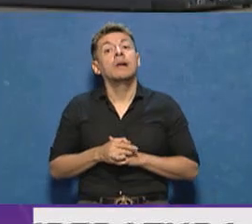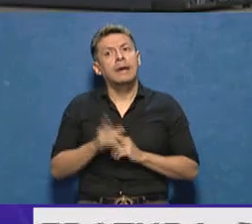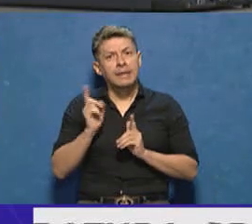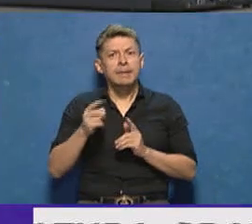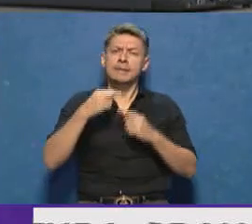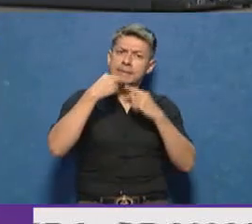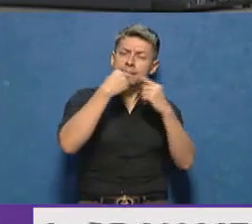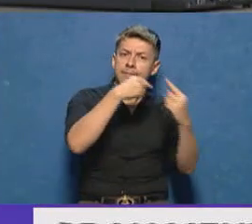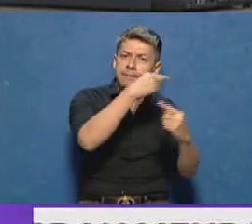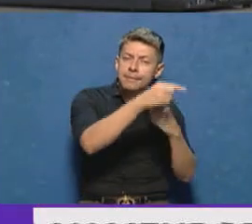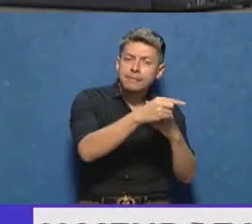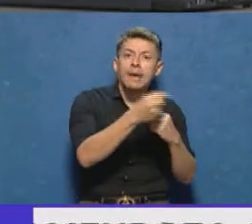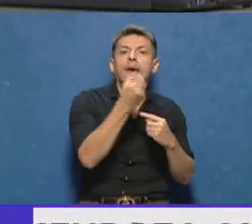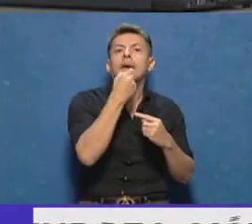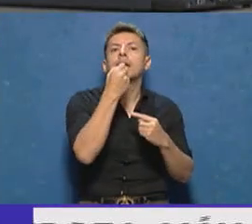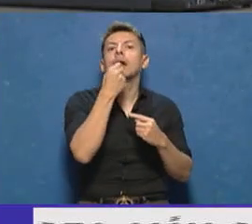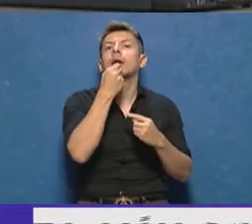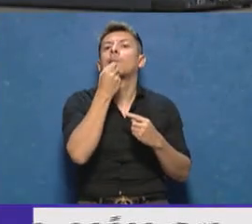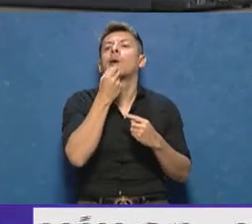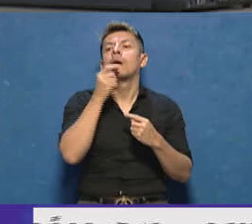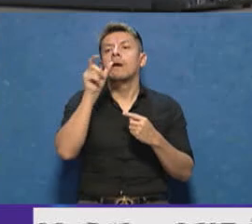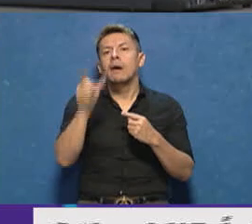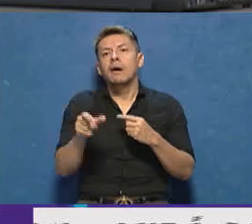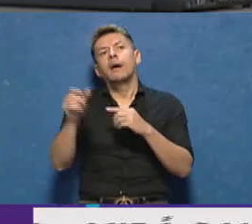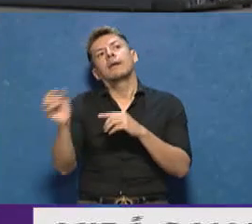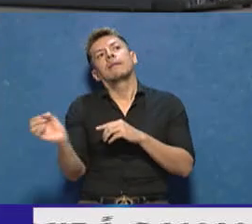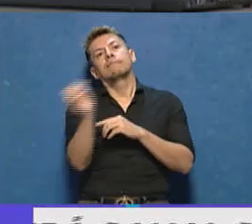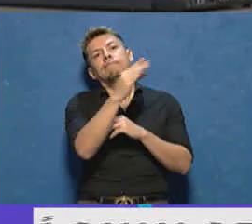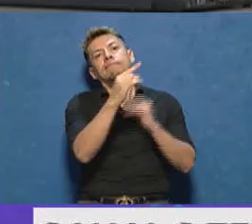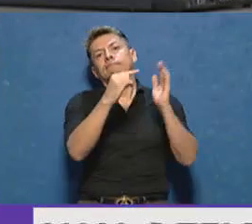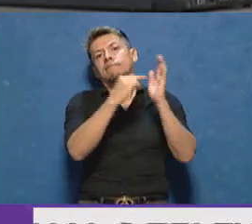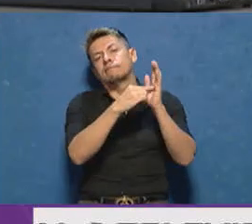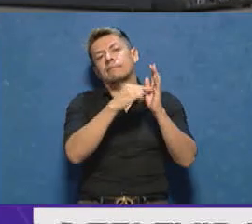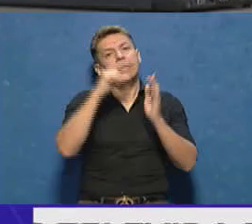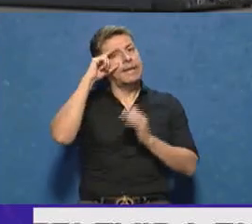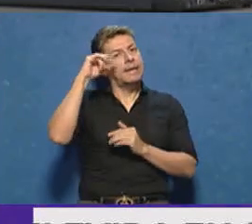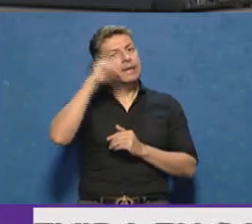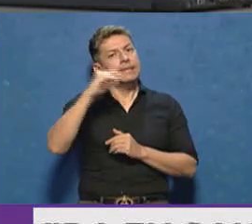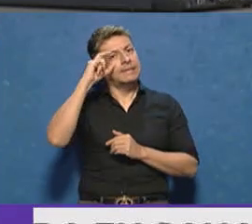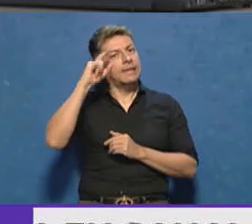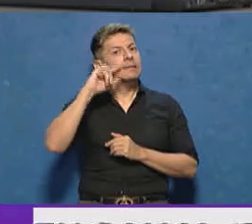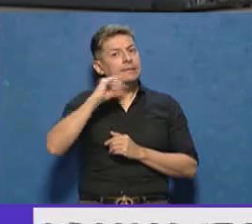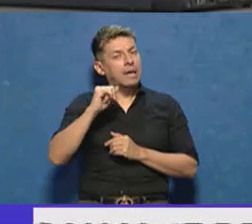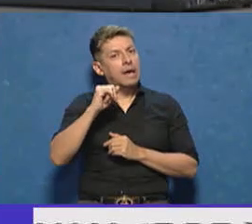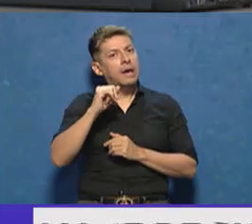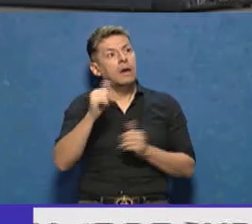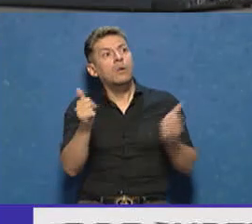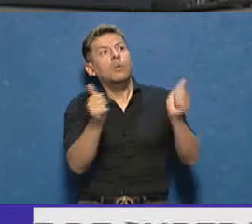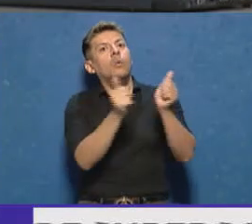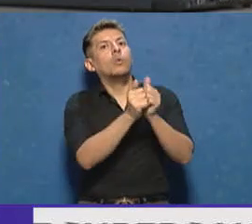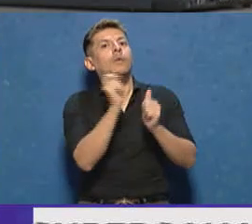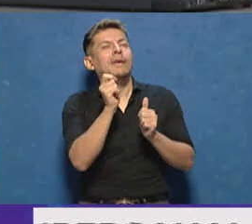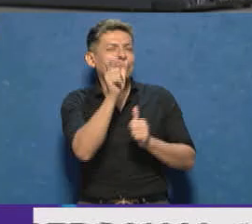si se concreta el traslado a este pabellón especial del penal de Ezeiza, estaría con algunas